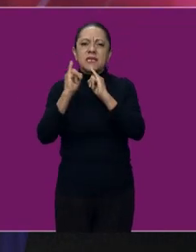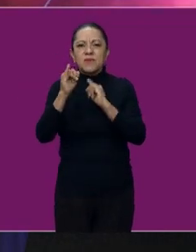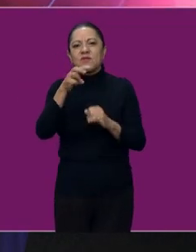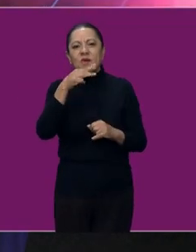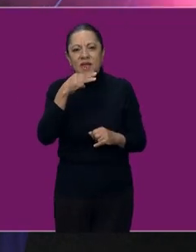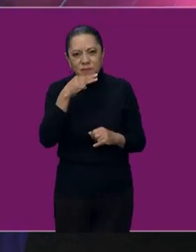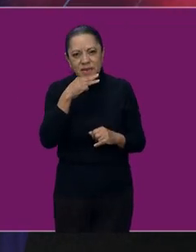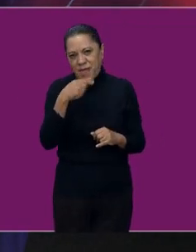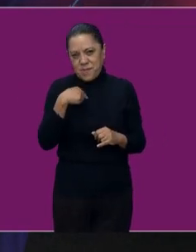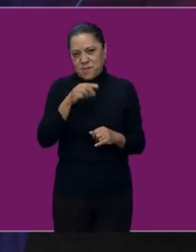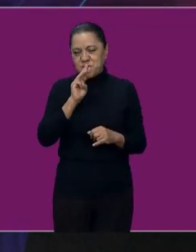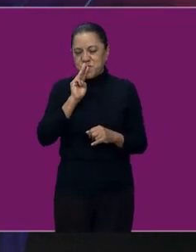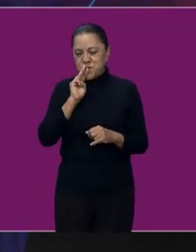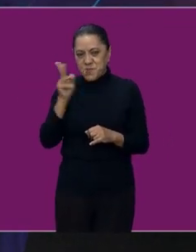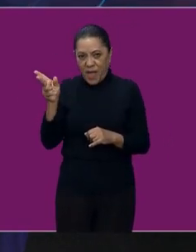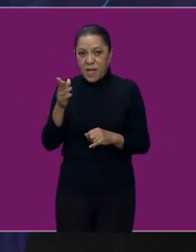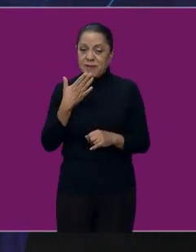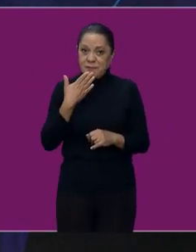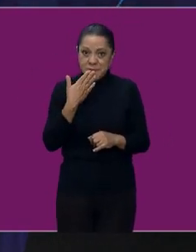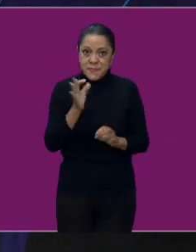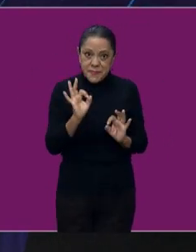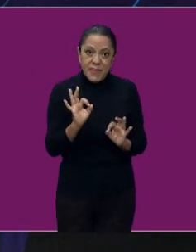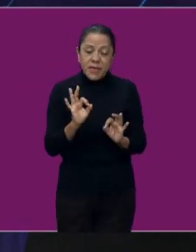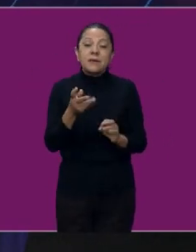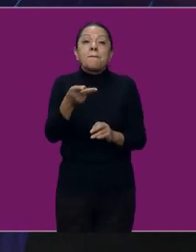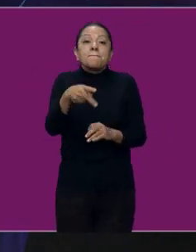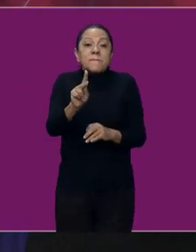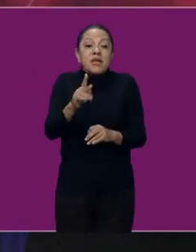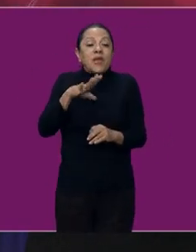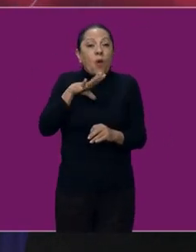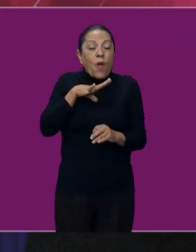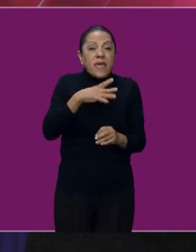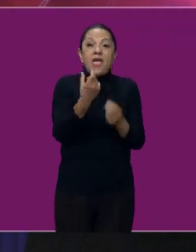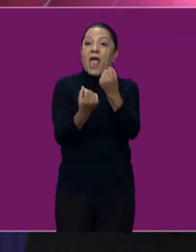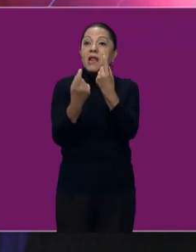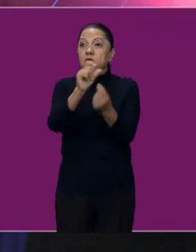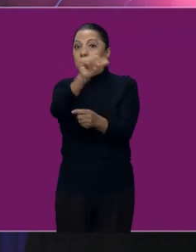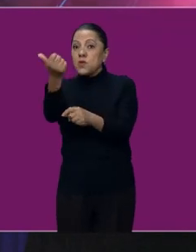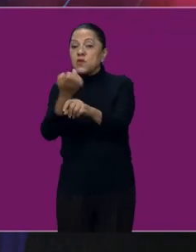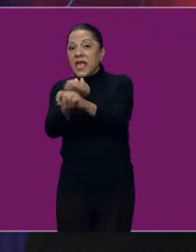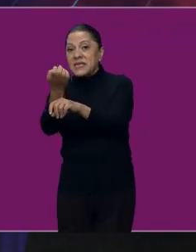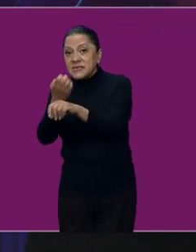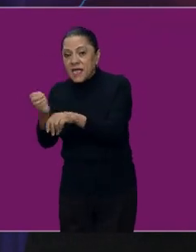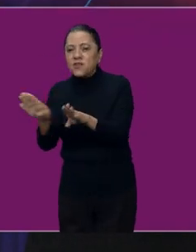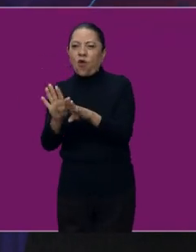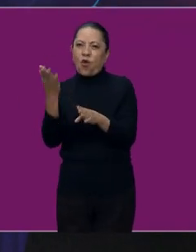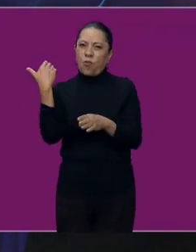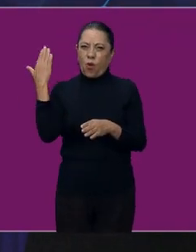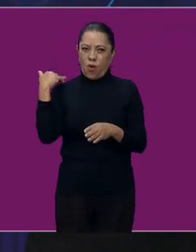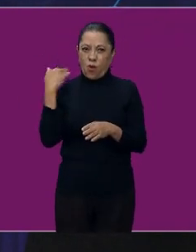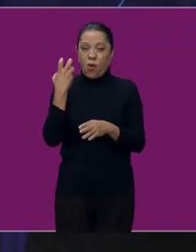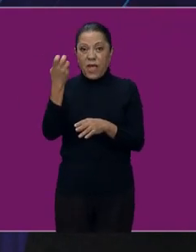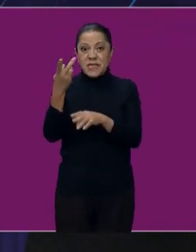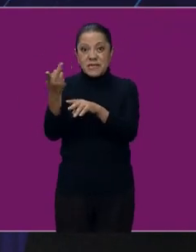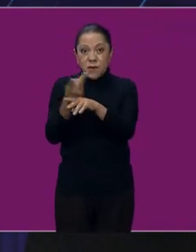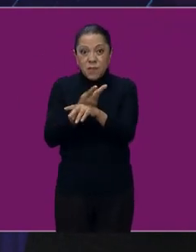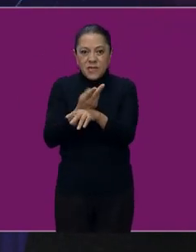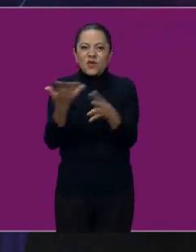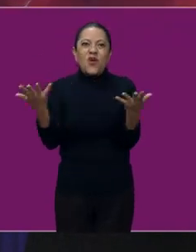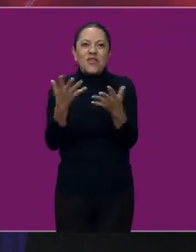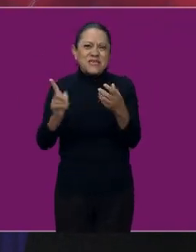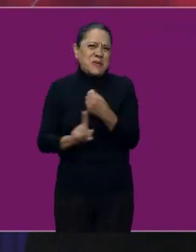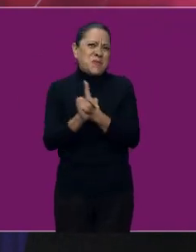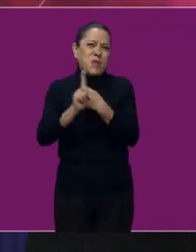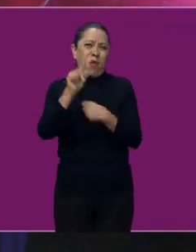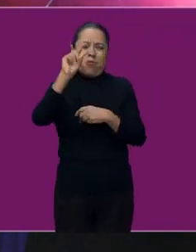mamá y muy bien pero ha habido algunos estados como hace poco que fue lo que generó toda esta controversia